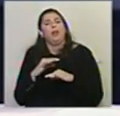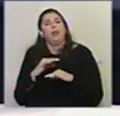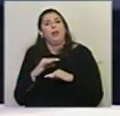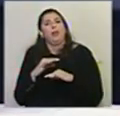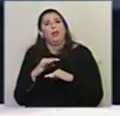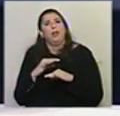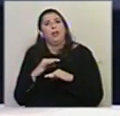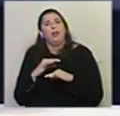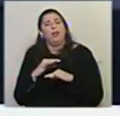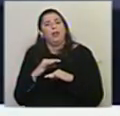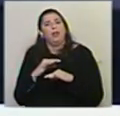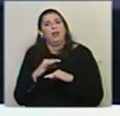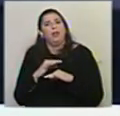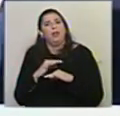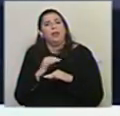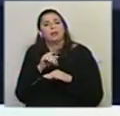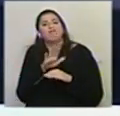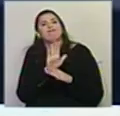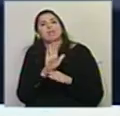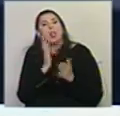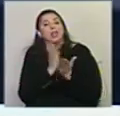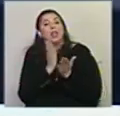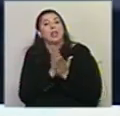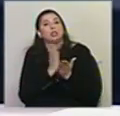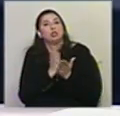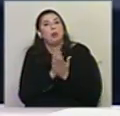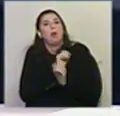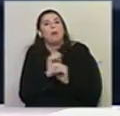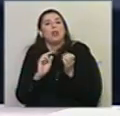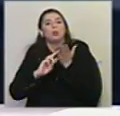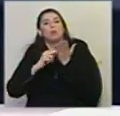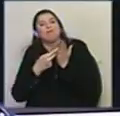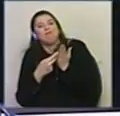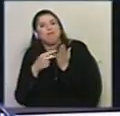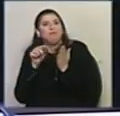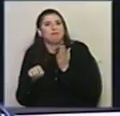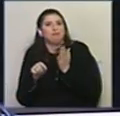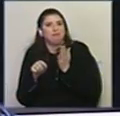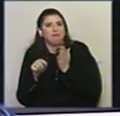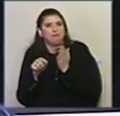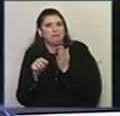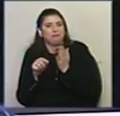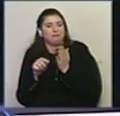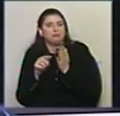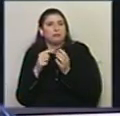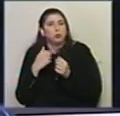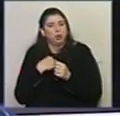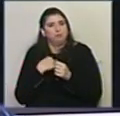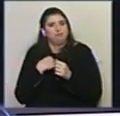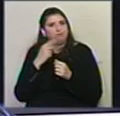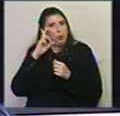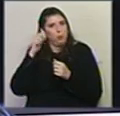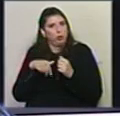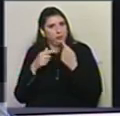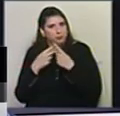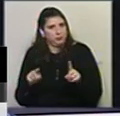el derecho para interpretar estas realidades, ¿no? Bueno, yo tengo un matiz respecto a lo que se habló recién. A ver. En realidad